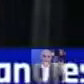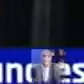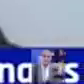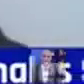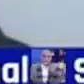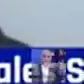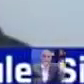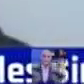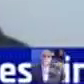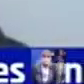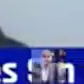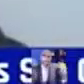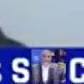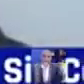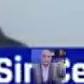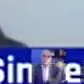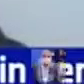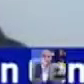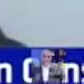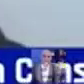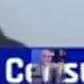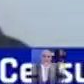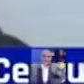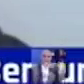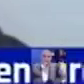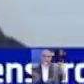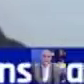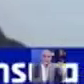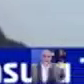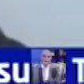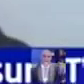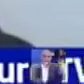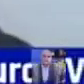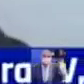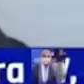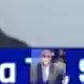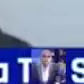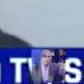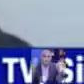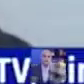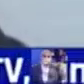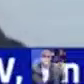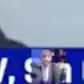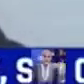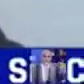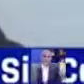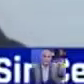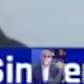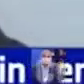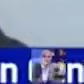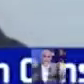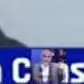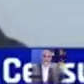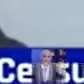letras. Así es, no es poca cosa, querido Vicente, público memorioso, y se reunió en efecto